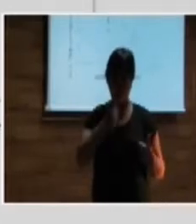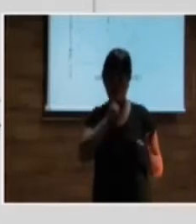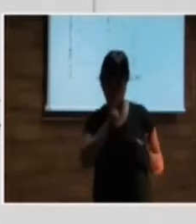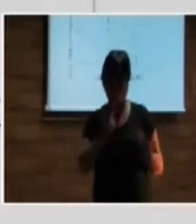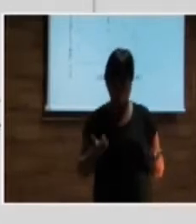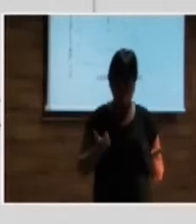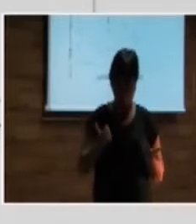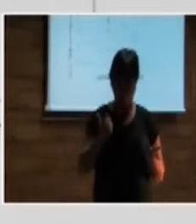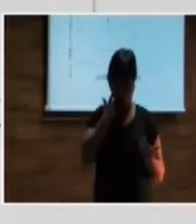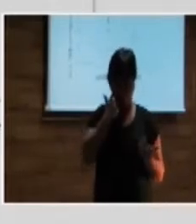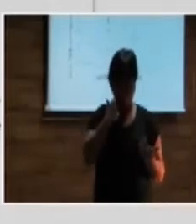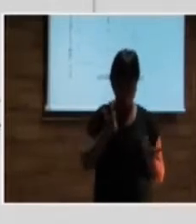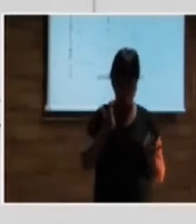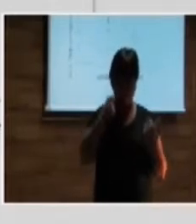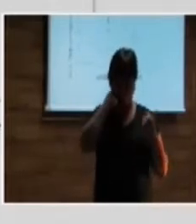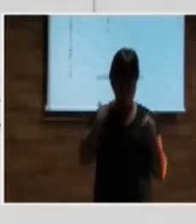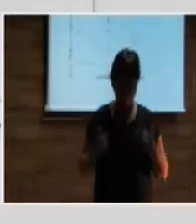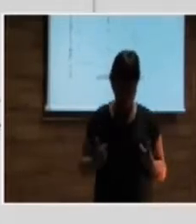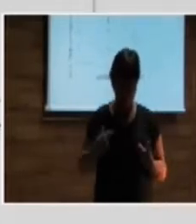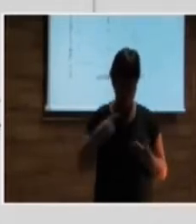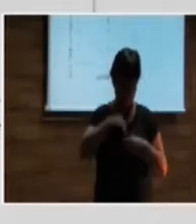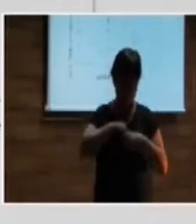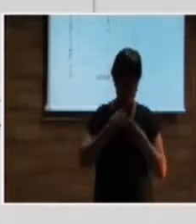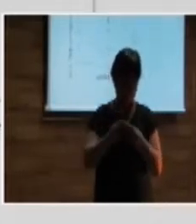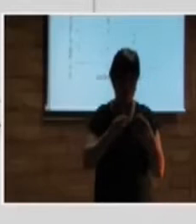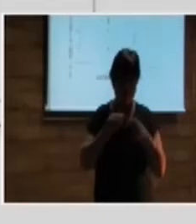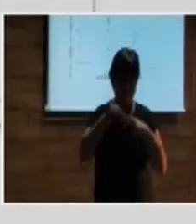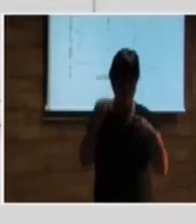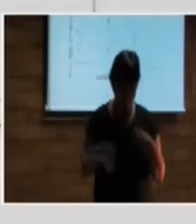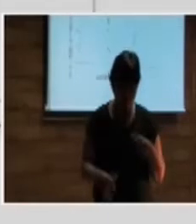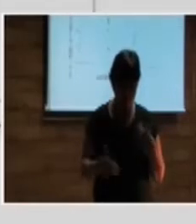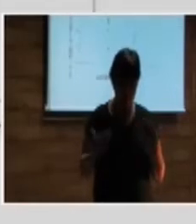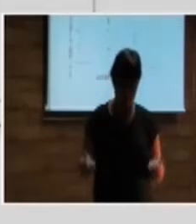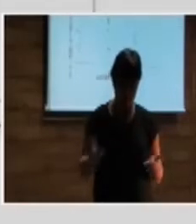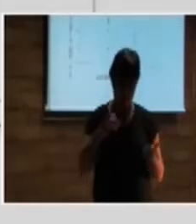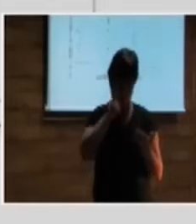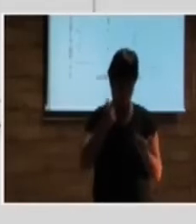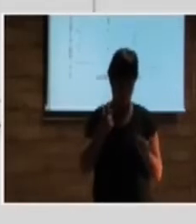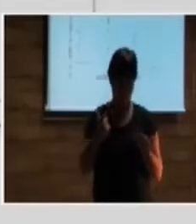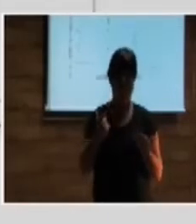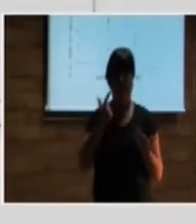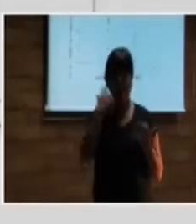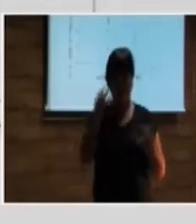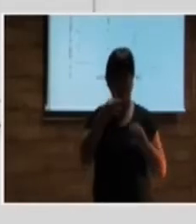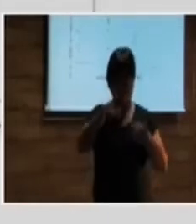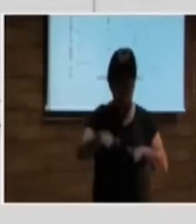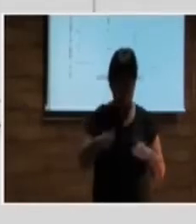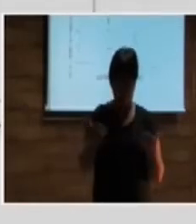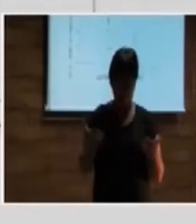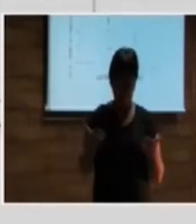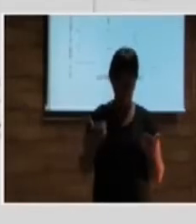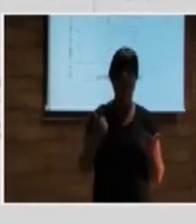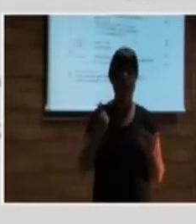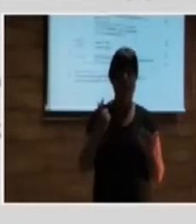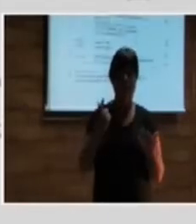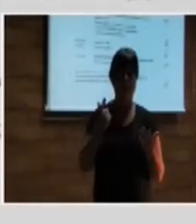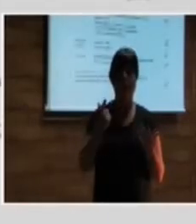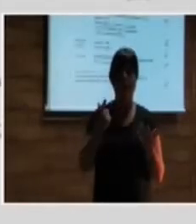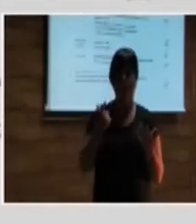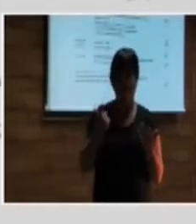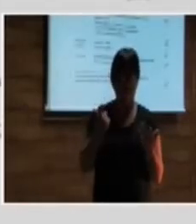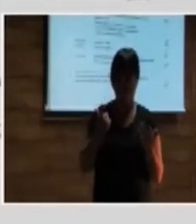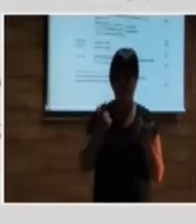aún menos melatonina que los pacientes que viejos, es decir, la enfermedad de Alzheimer tiene una clara alteración